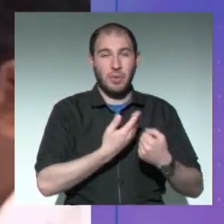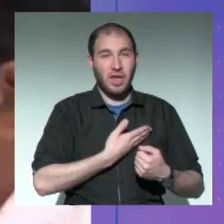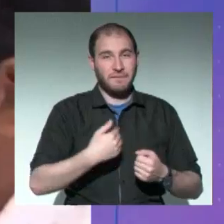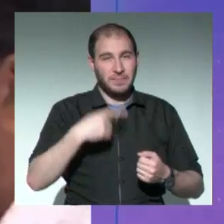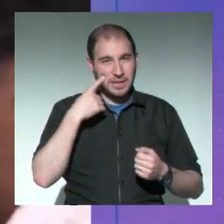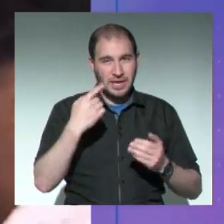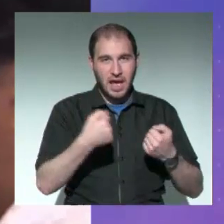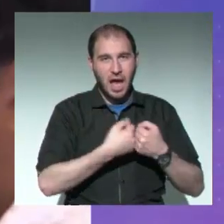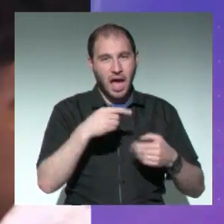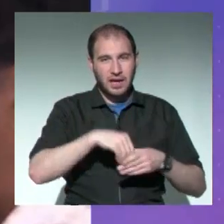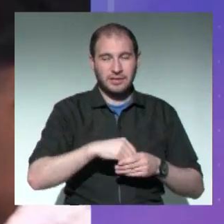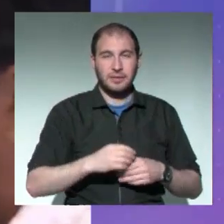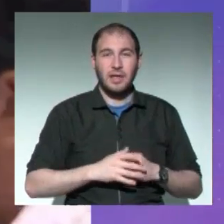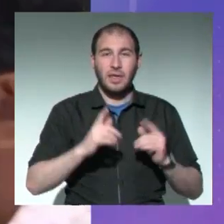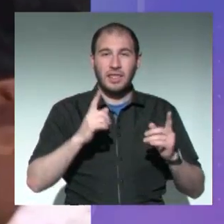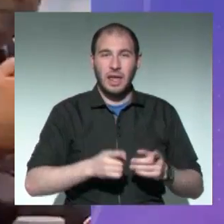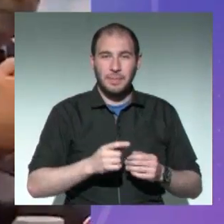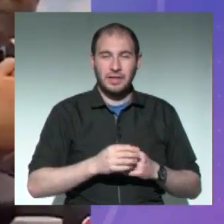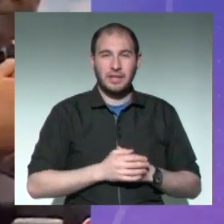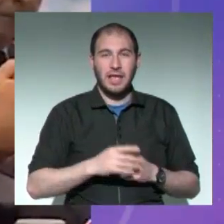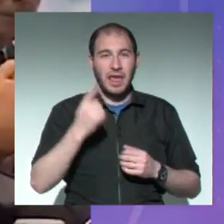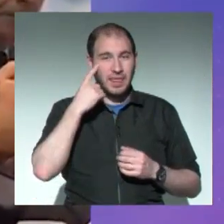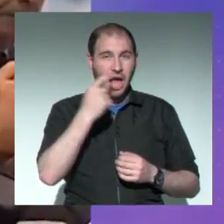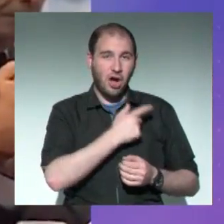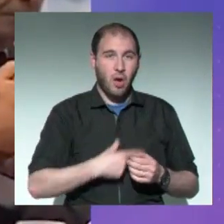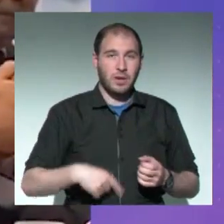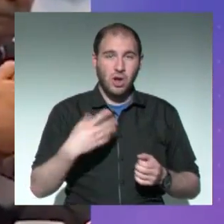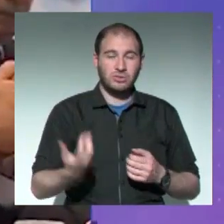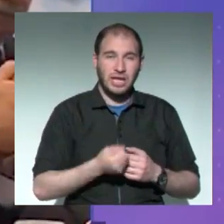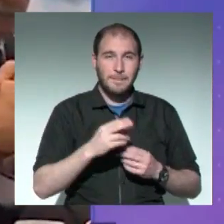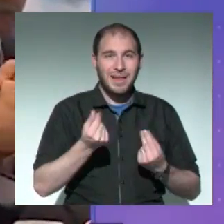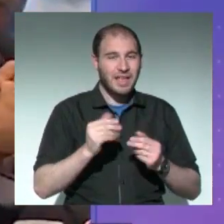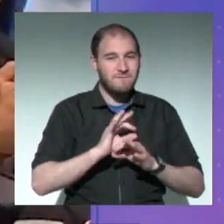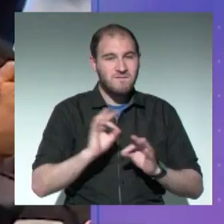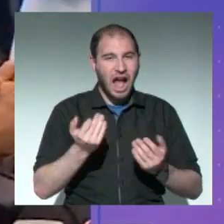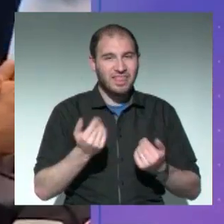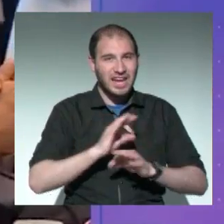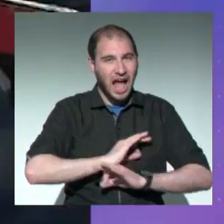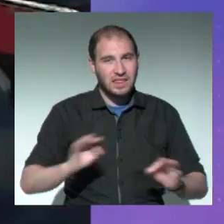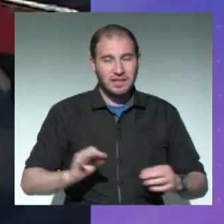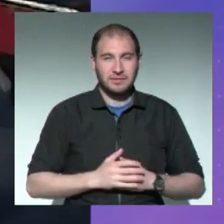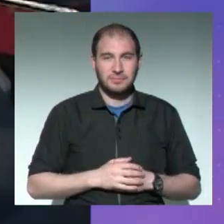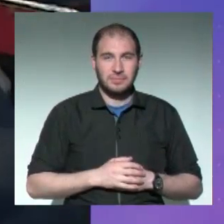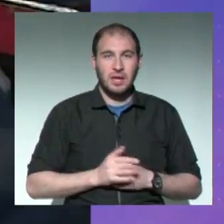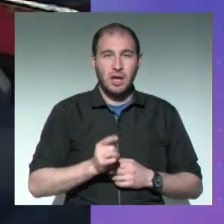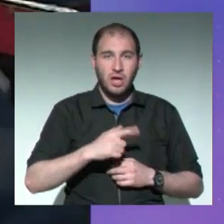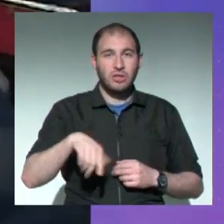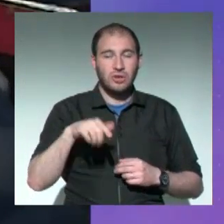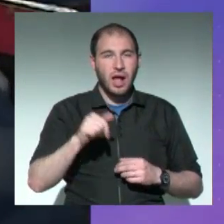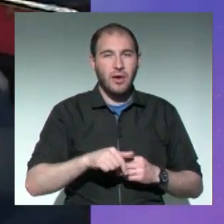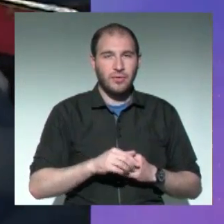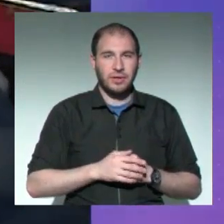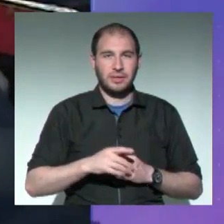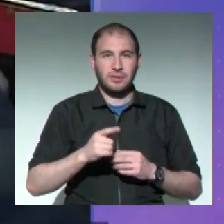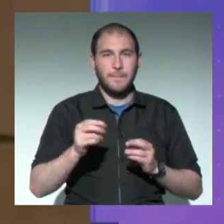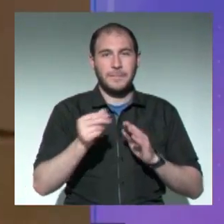Fondo Monetario Internacional y por la premisa del gobierno de alcanzar el déficit primario cero. Estamos tratando de